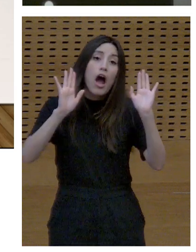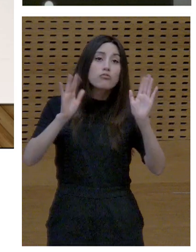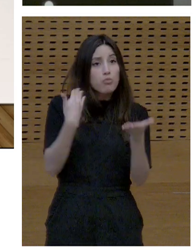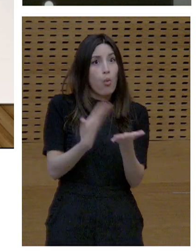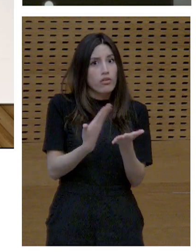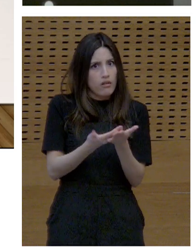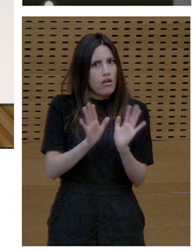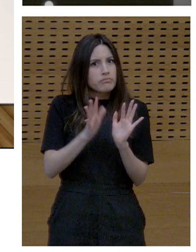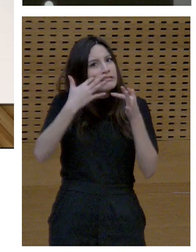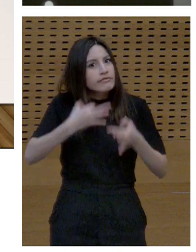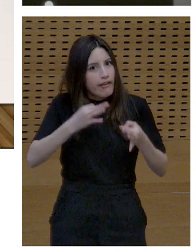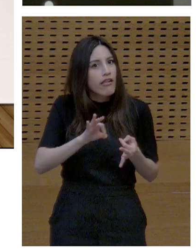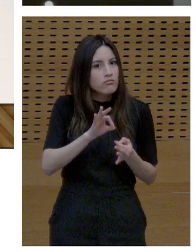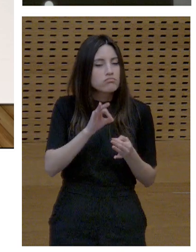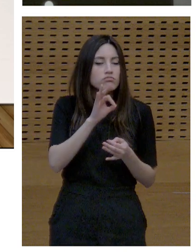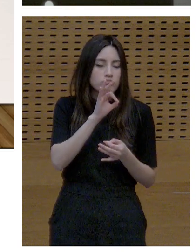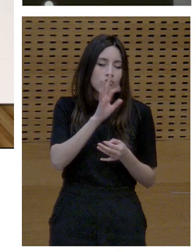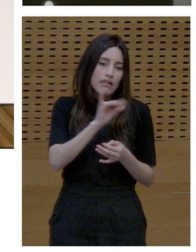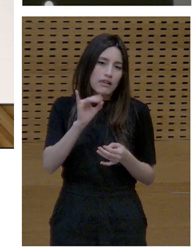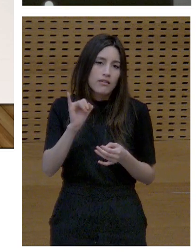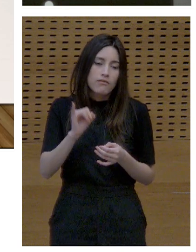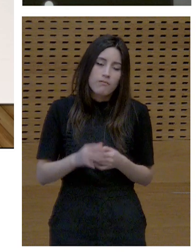están ahí, están ahí.